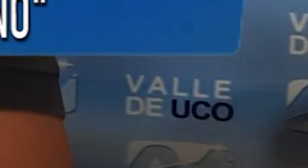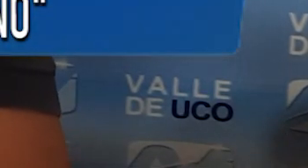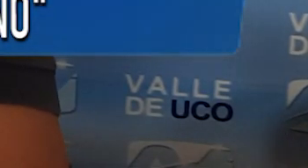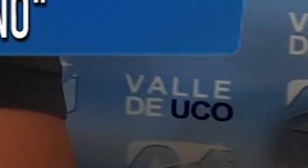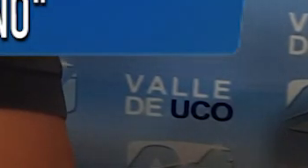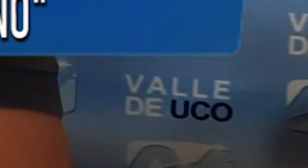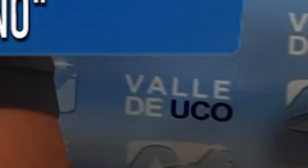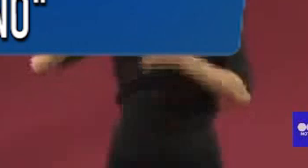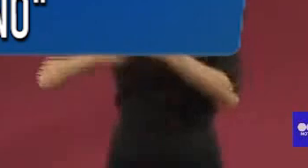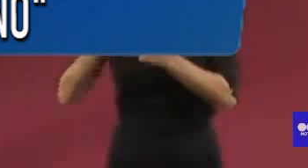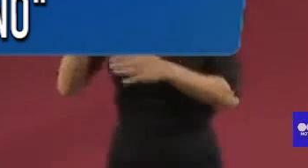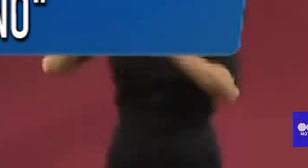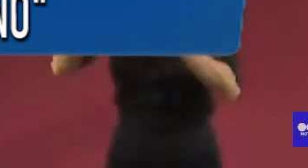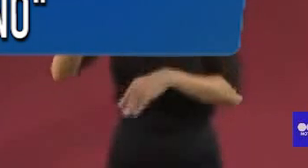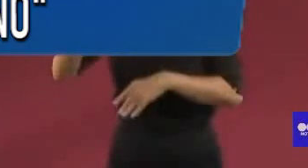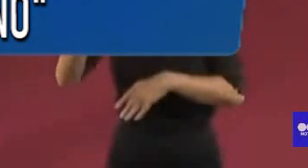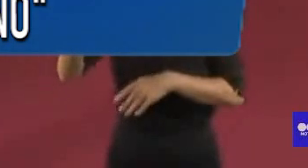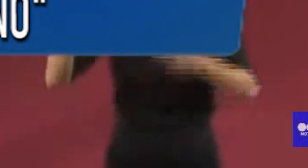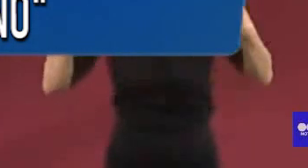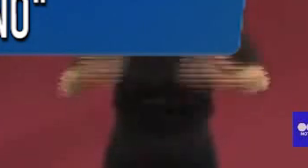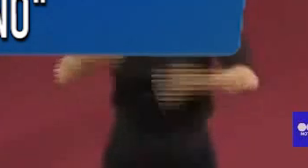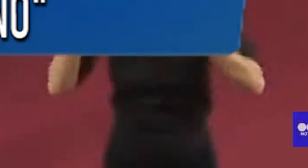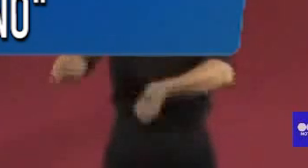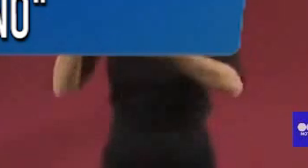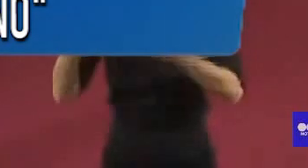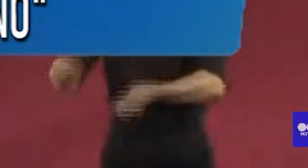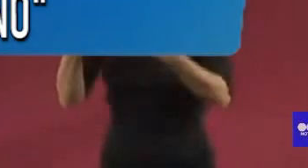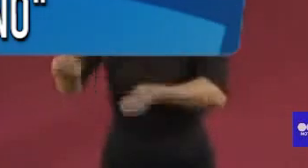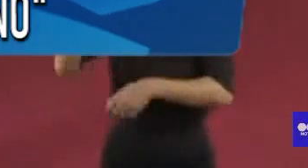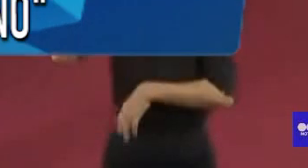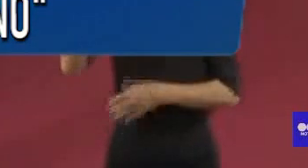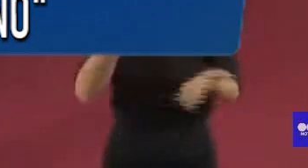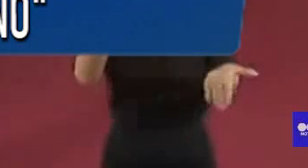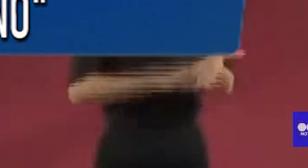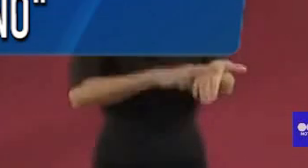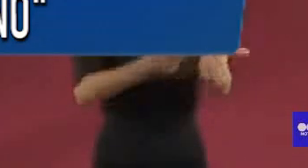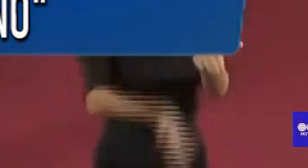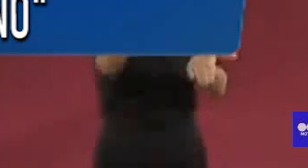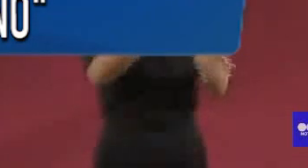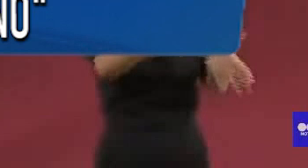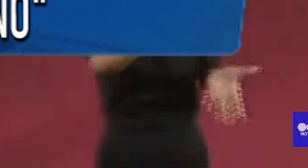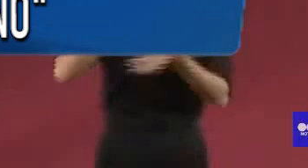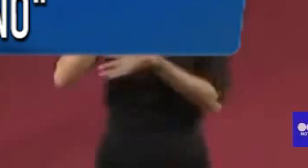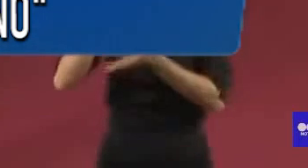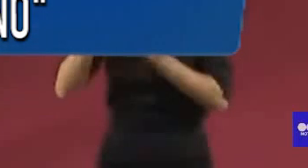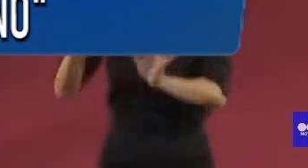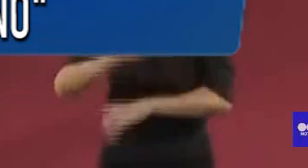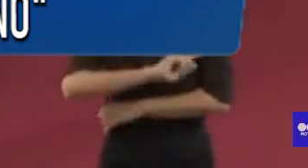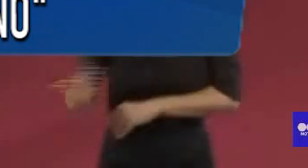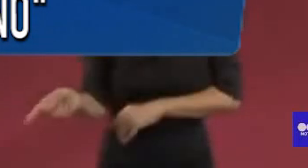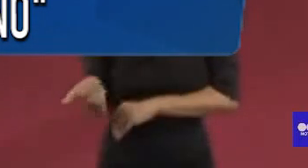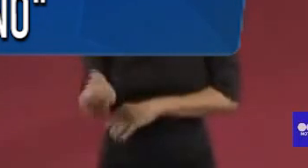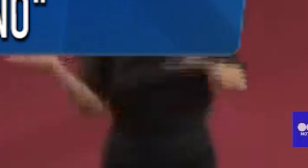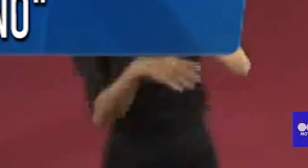lograba hay un trabajo muy importante que no se puede perder parece que esto amerita seguir trabajando seguir dialogando con el gobierno y